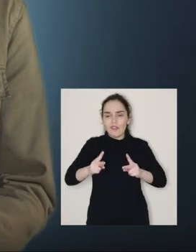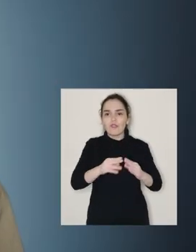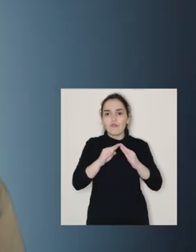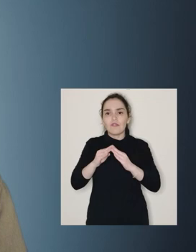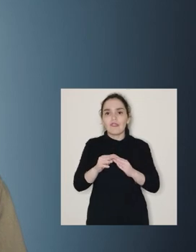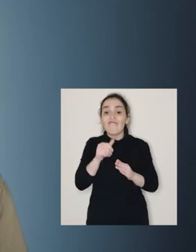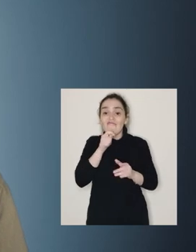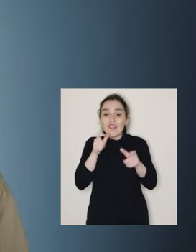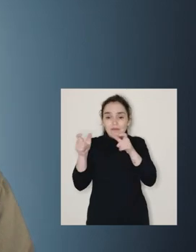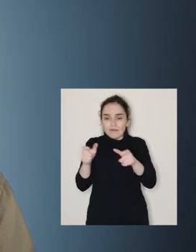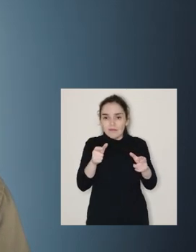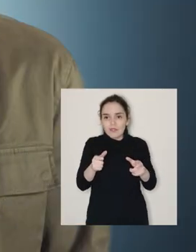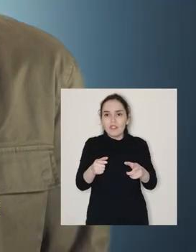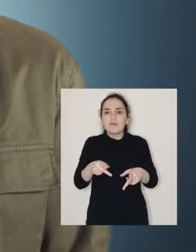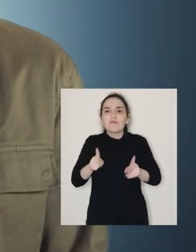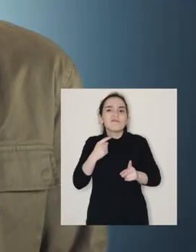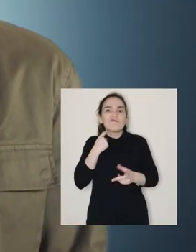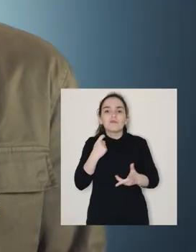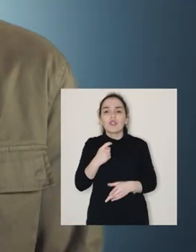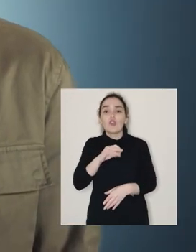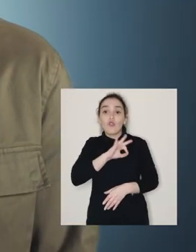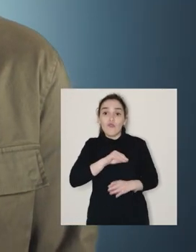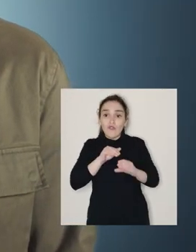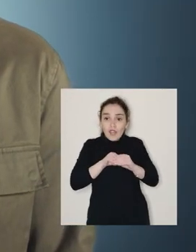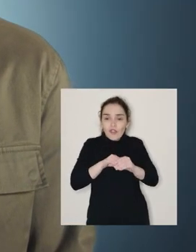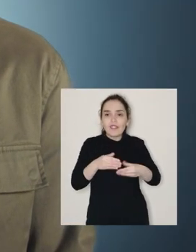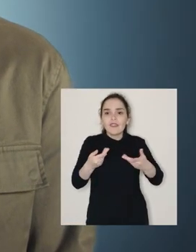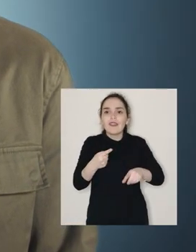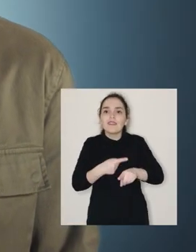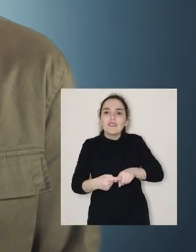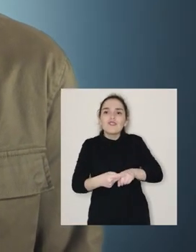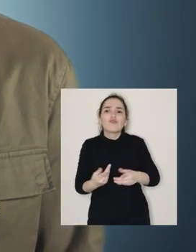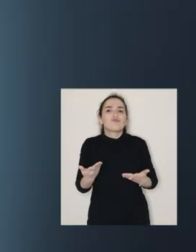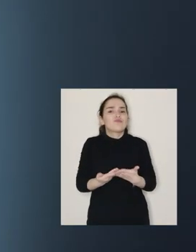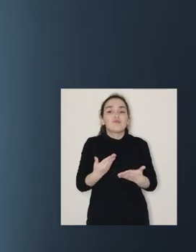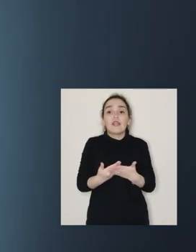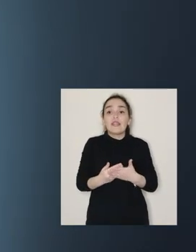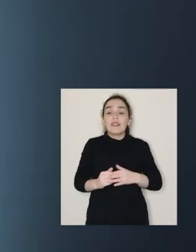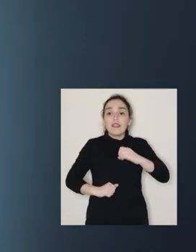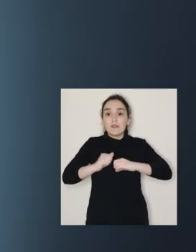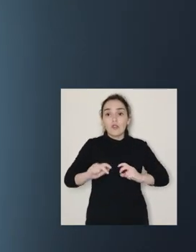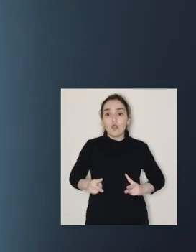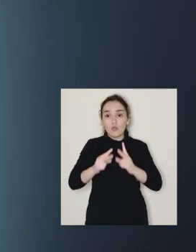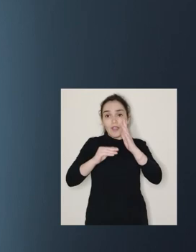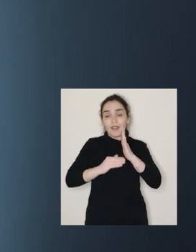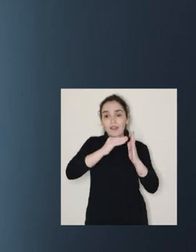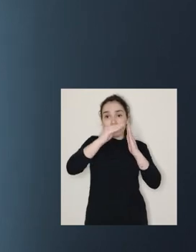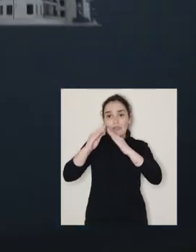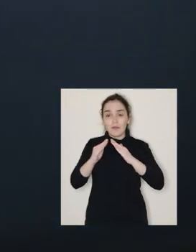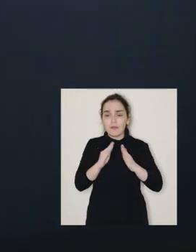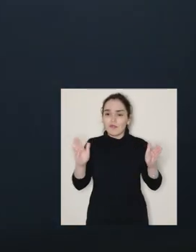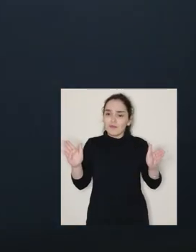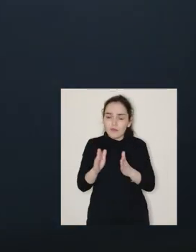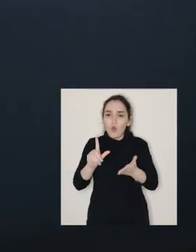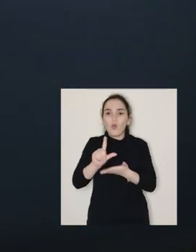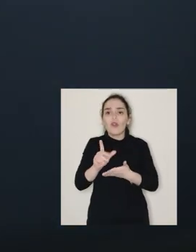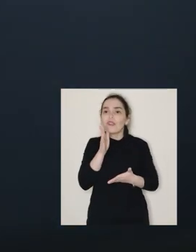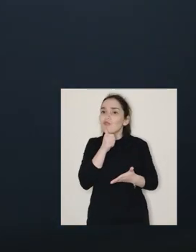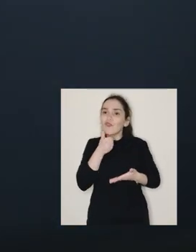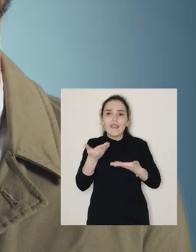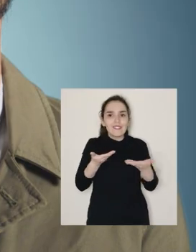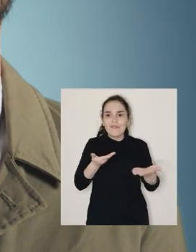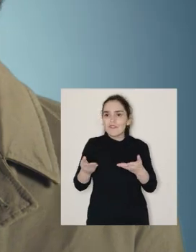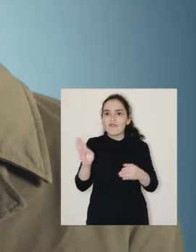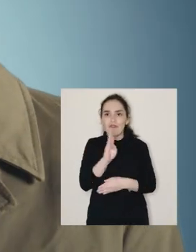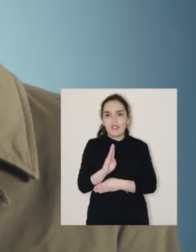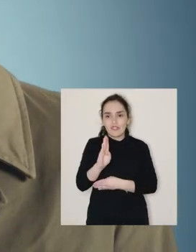la vivienda. La falta de regulación ha permitido que los bancos entreguen créditos usureros y que las inmobiliarias construyan casas y departamentos